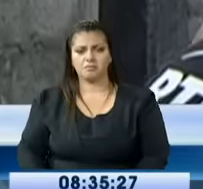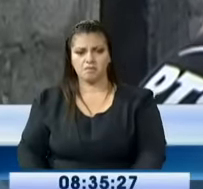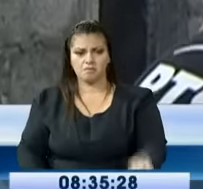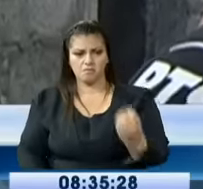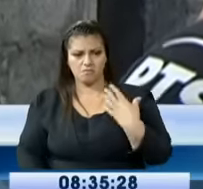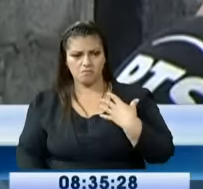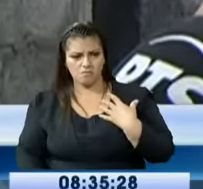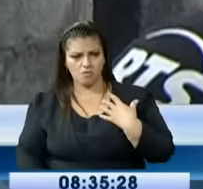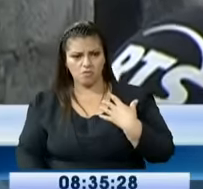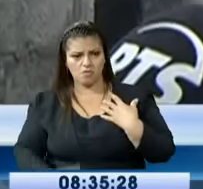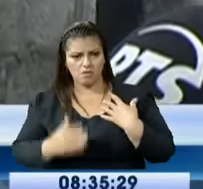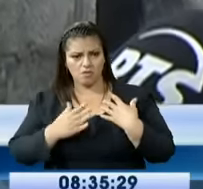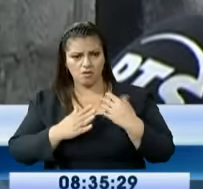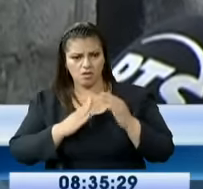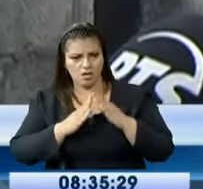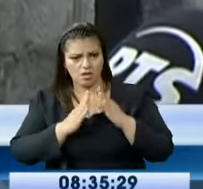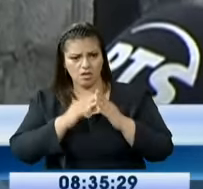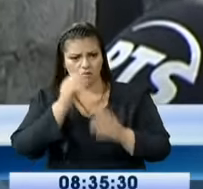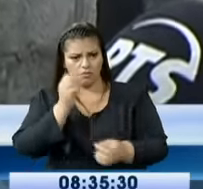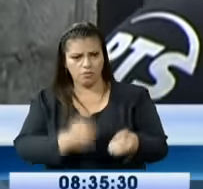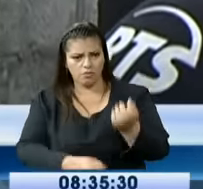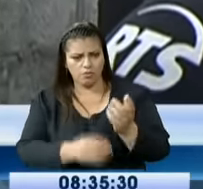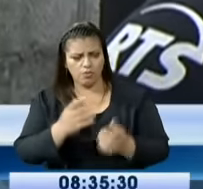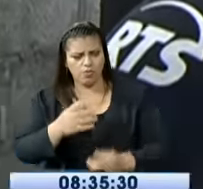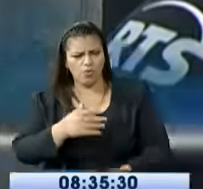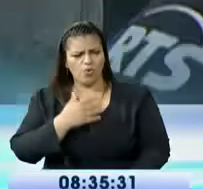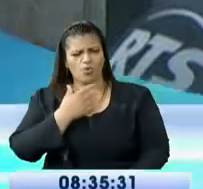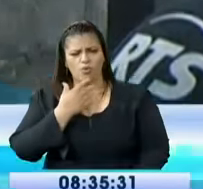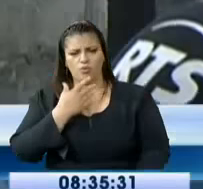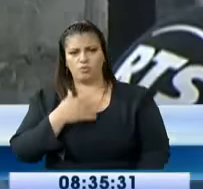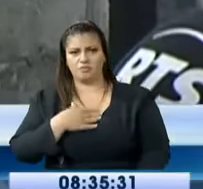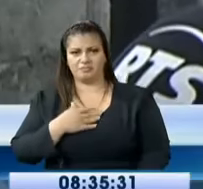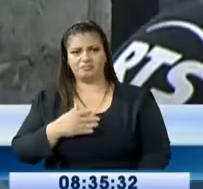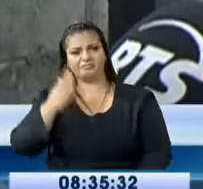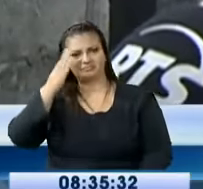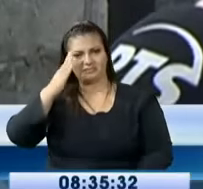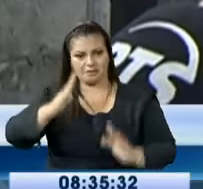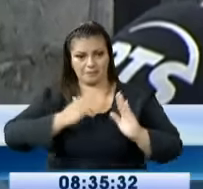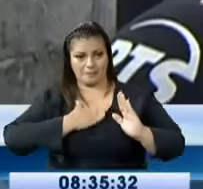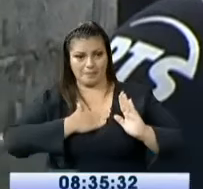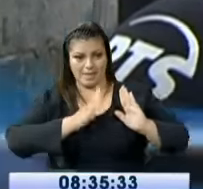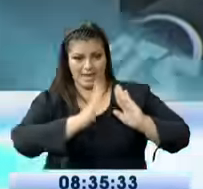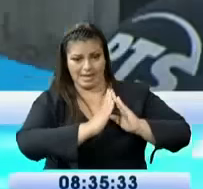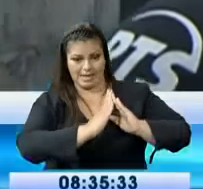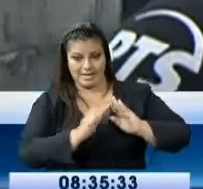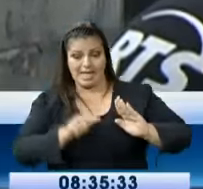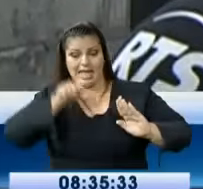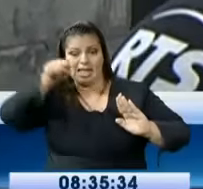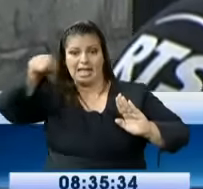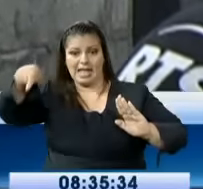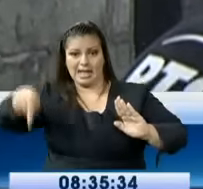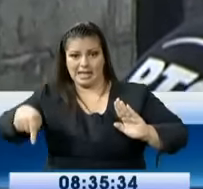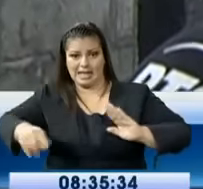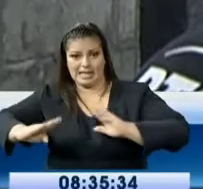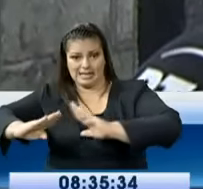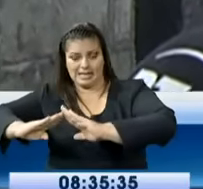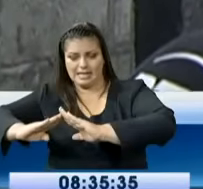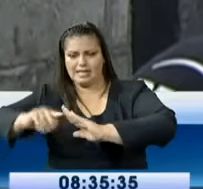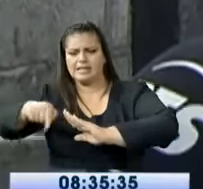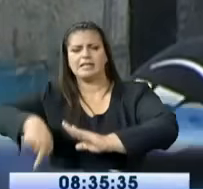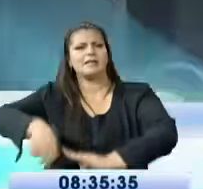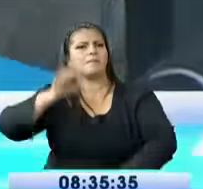incendio, pero me cuentan que yo tengo una vecina que todo el siempre yo le he hablado que por favor no me queme basura